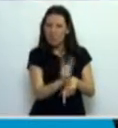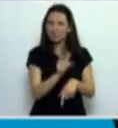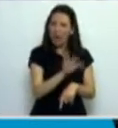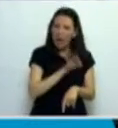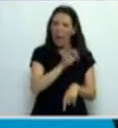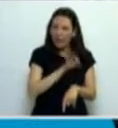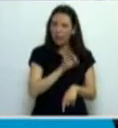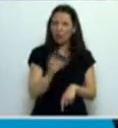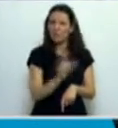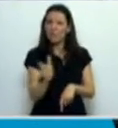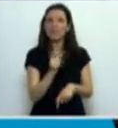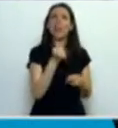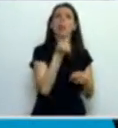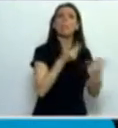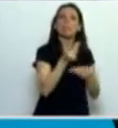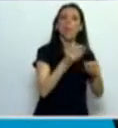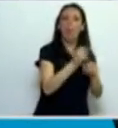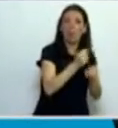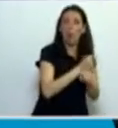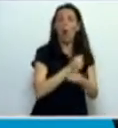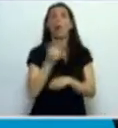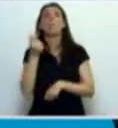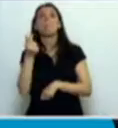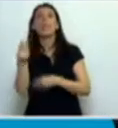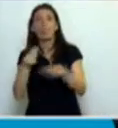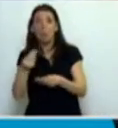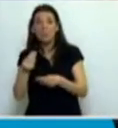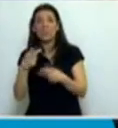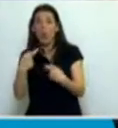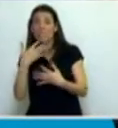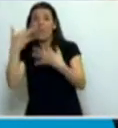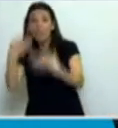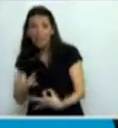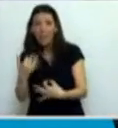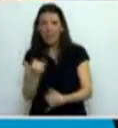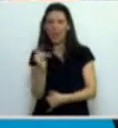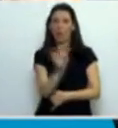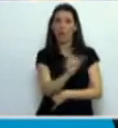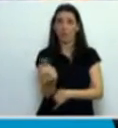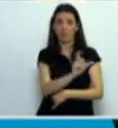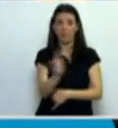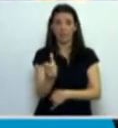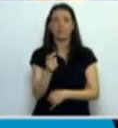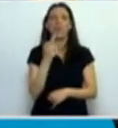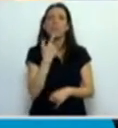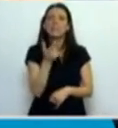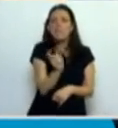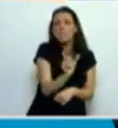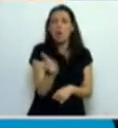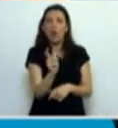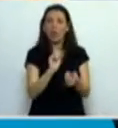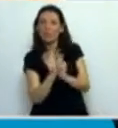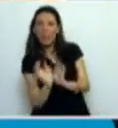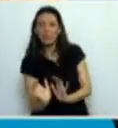años entre el presupuesto aprobado y el efectivamente ejecutado. dice que las modificaciones al presupuesto